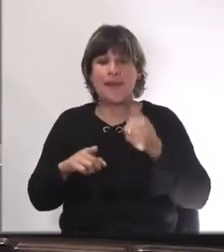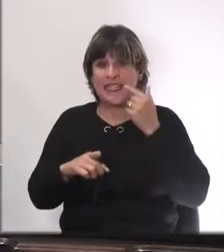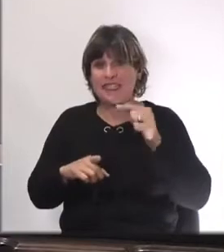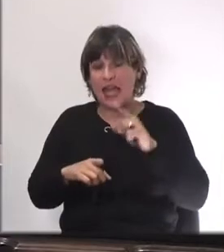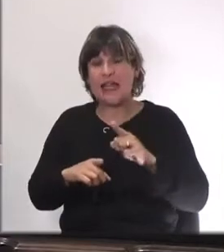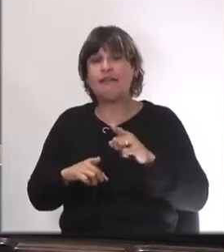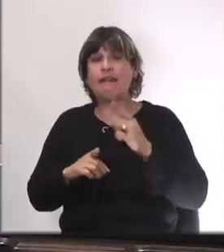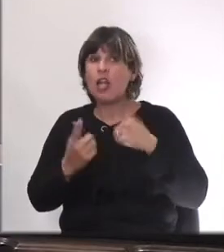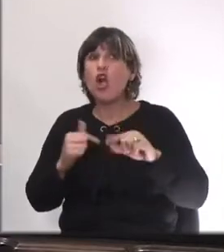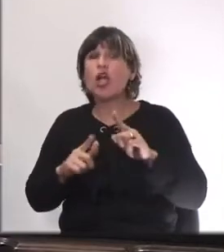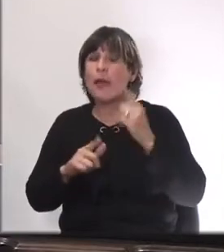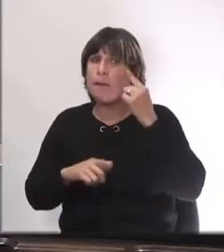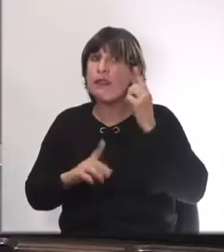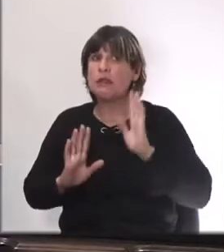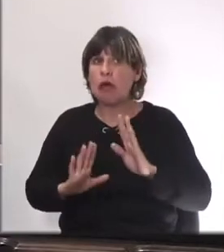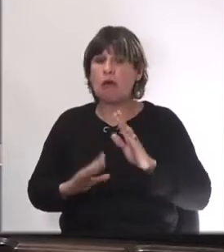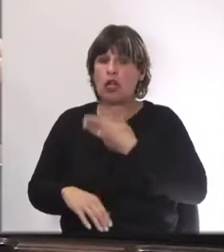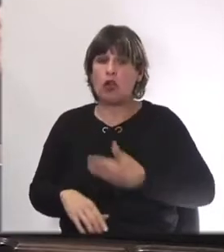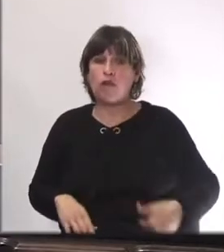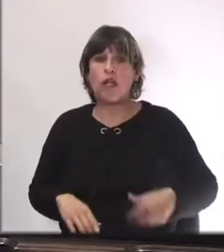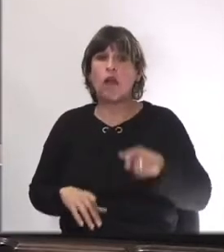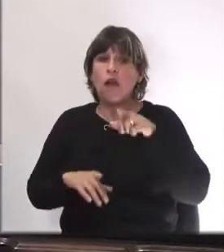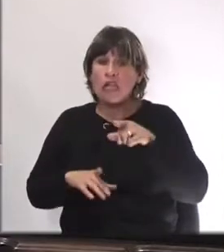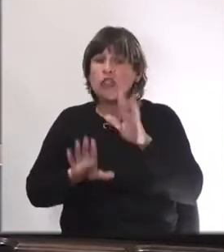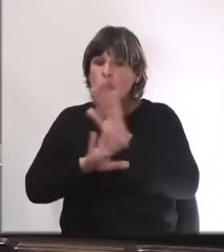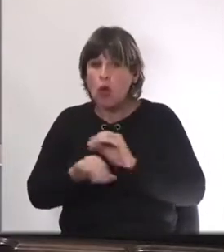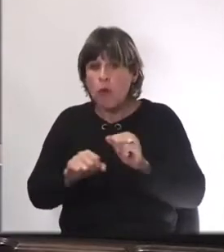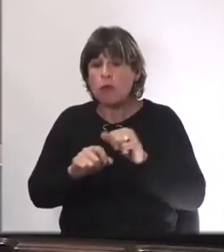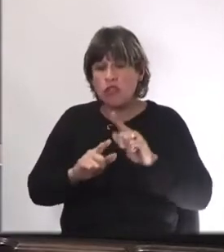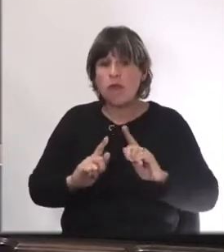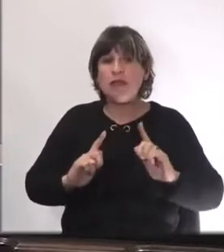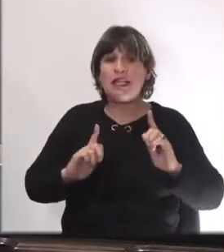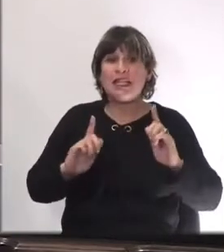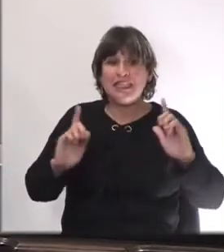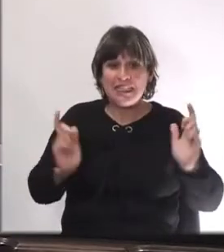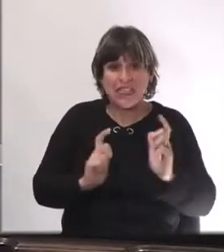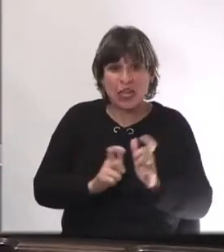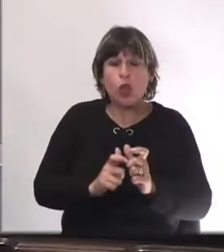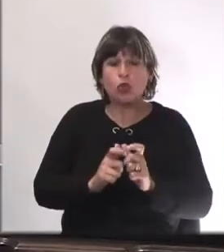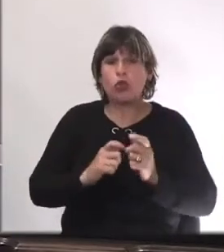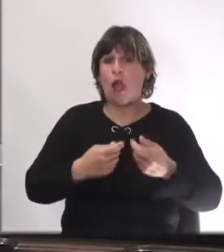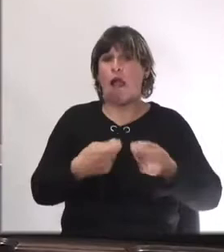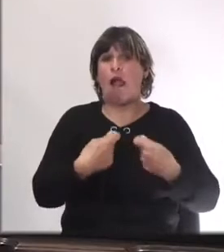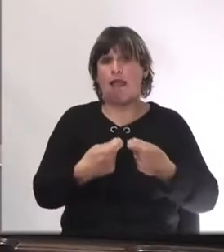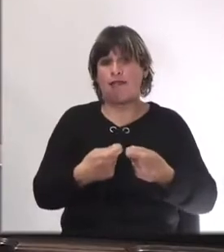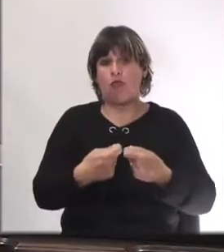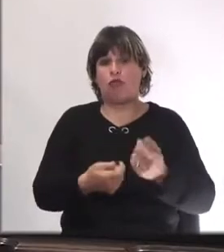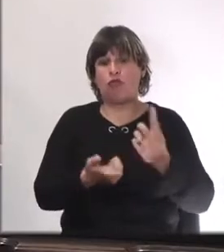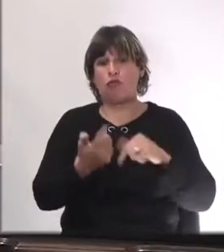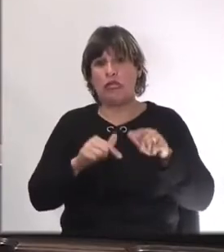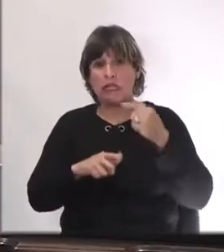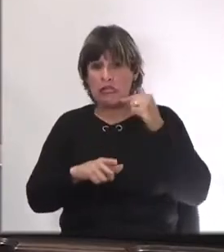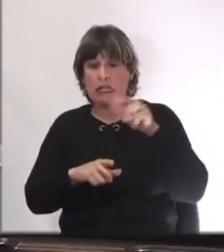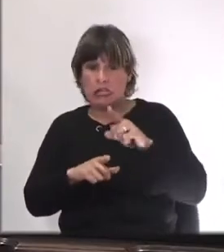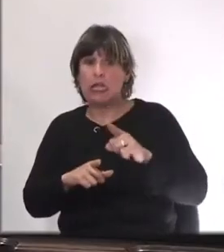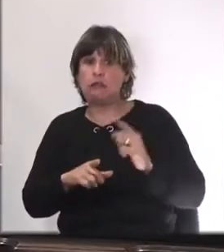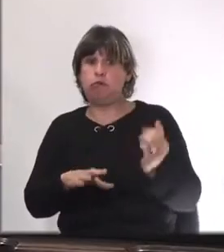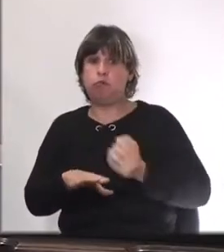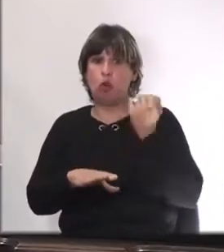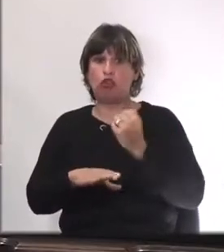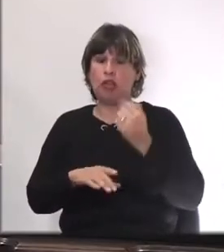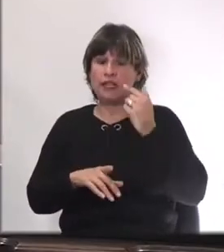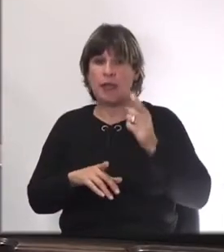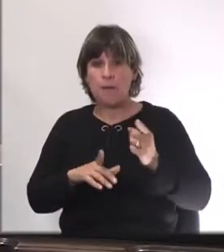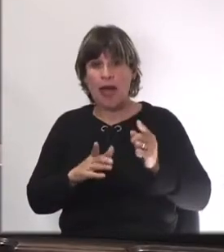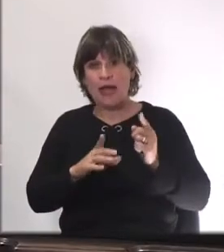estaba previsto. Eso solo es posible si uno reduce los gastos en una proporción muy significativa como para